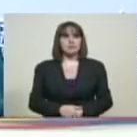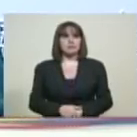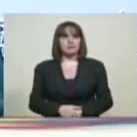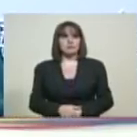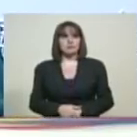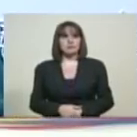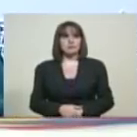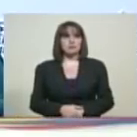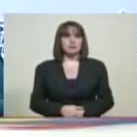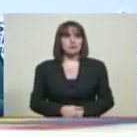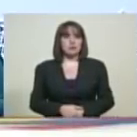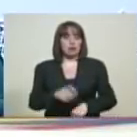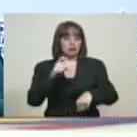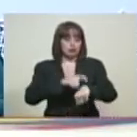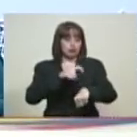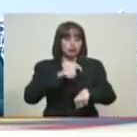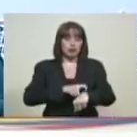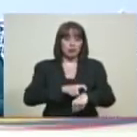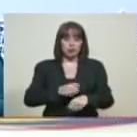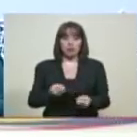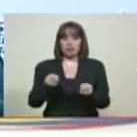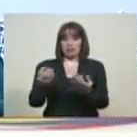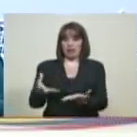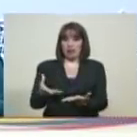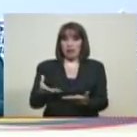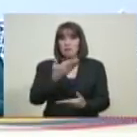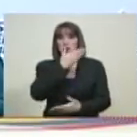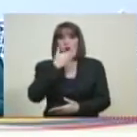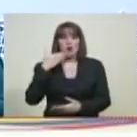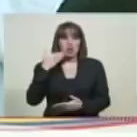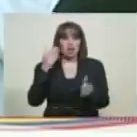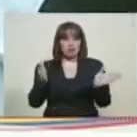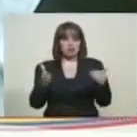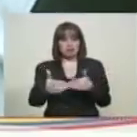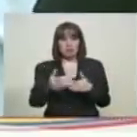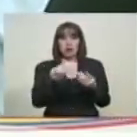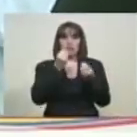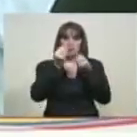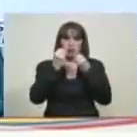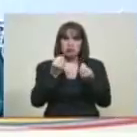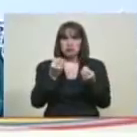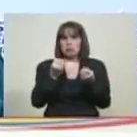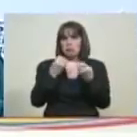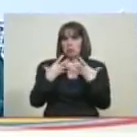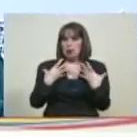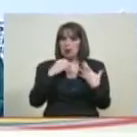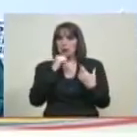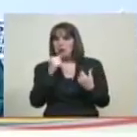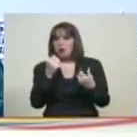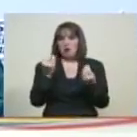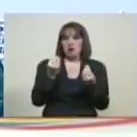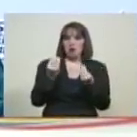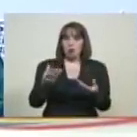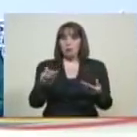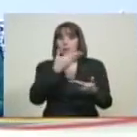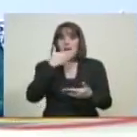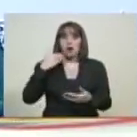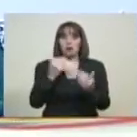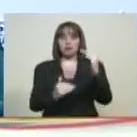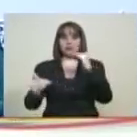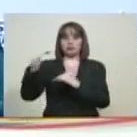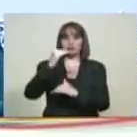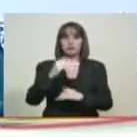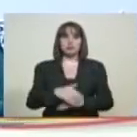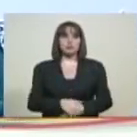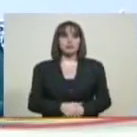su periodicidad su mejoría en cantidad y calidad de productos que sería de venezuela sin los clap